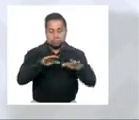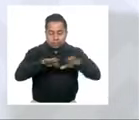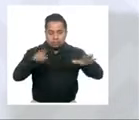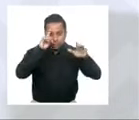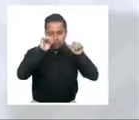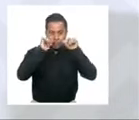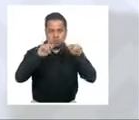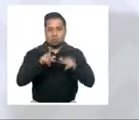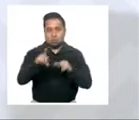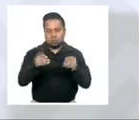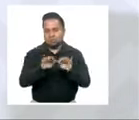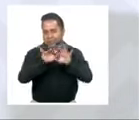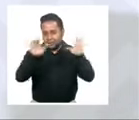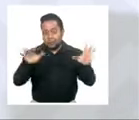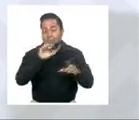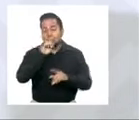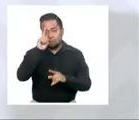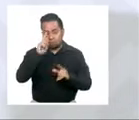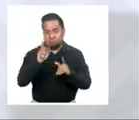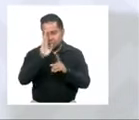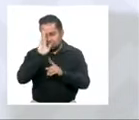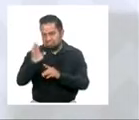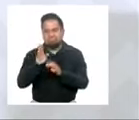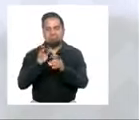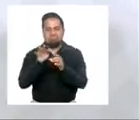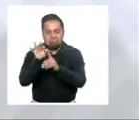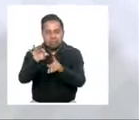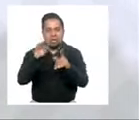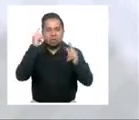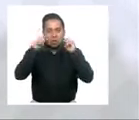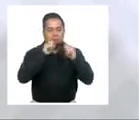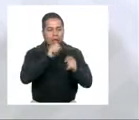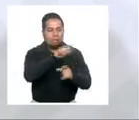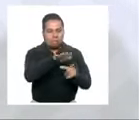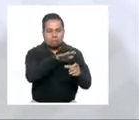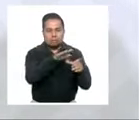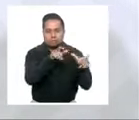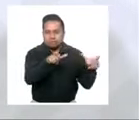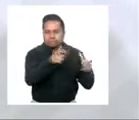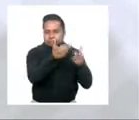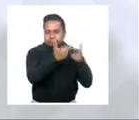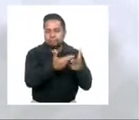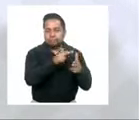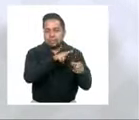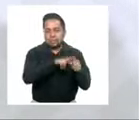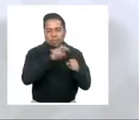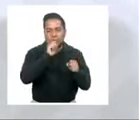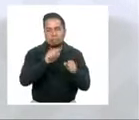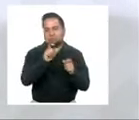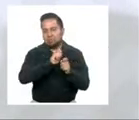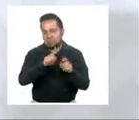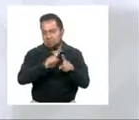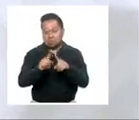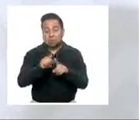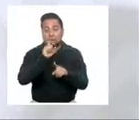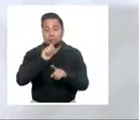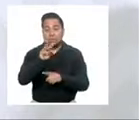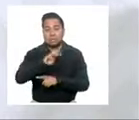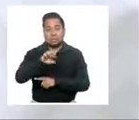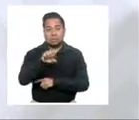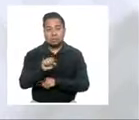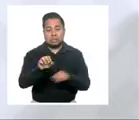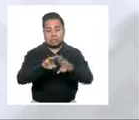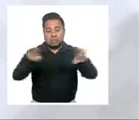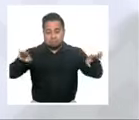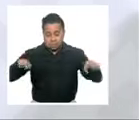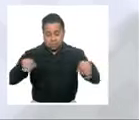atención para pueblos mágicos, rutas turísticas, áreas naturales protegidas y segmentos especializados. 360